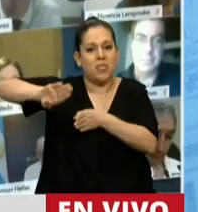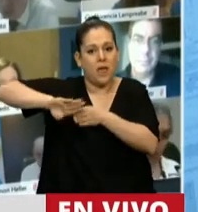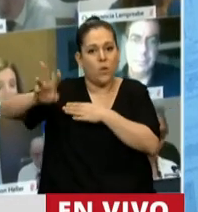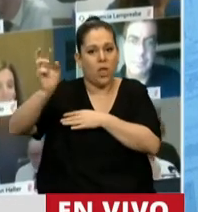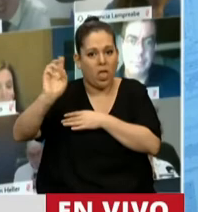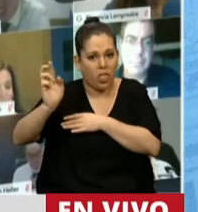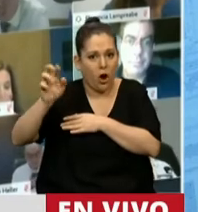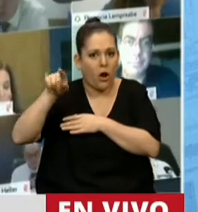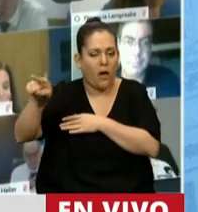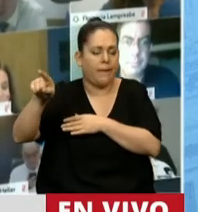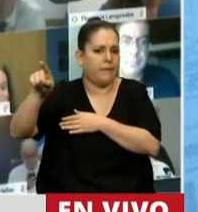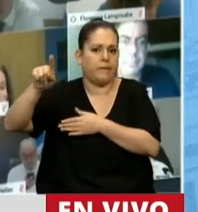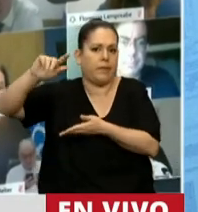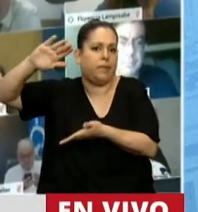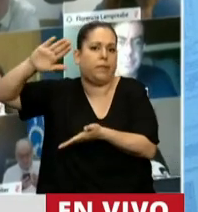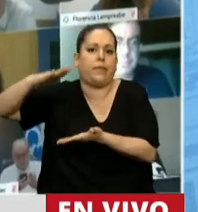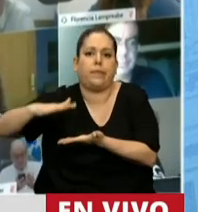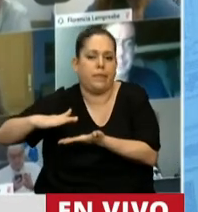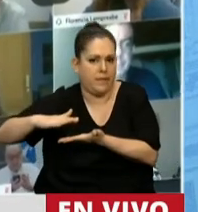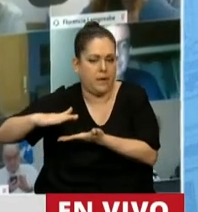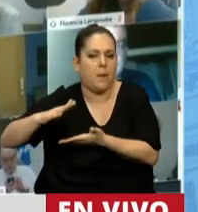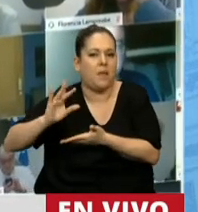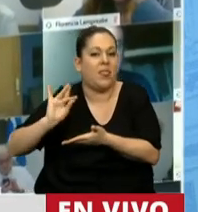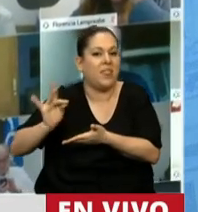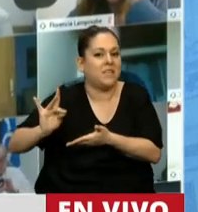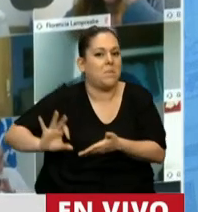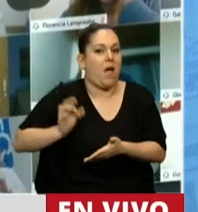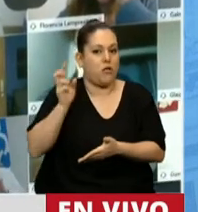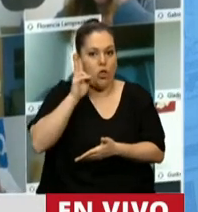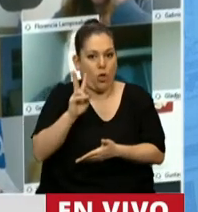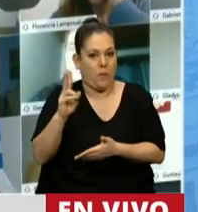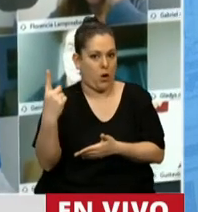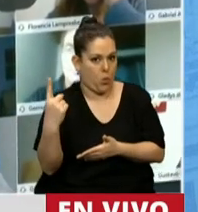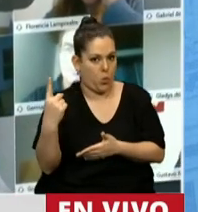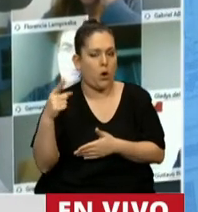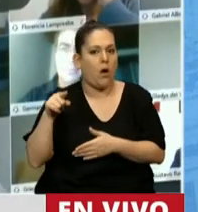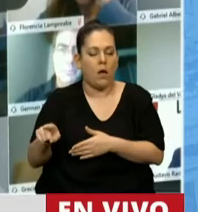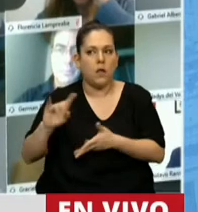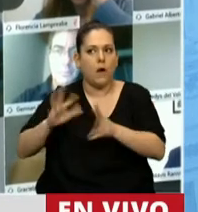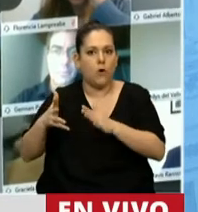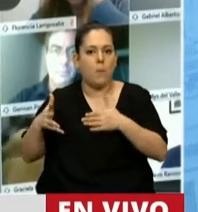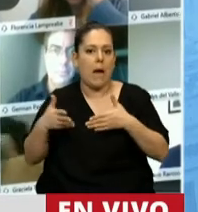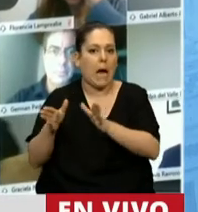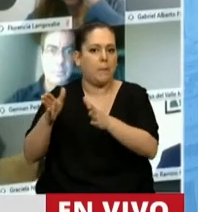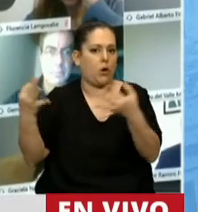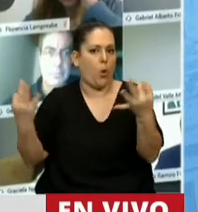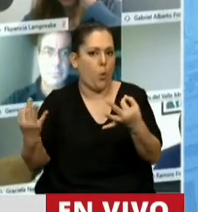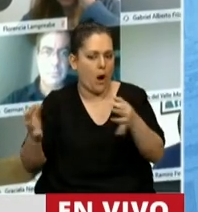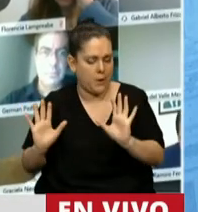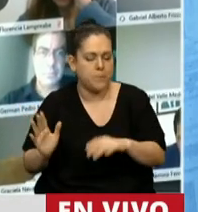a la mitad de lo que era en aquel diciembre. Ese camino es bueno y hay que recorrerlo.